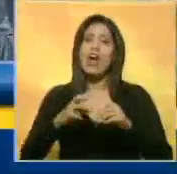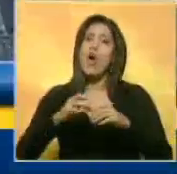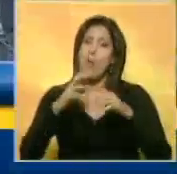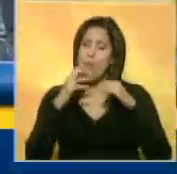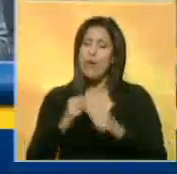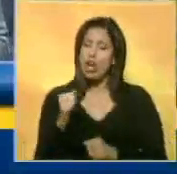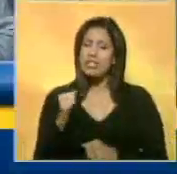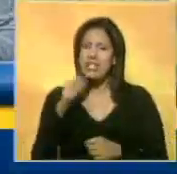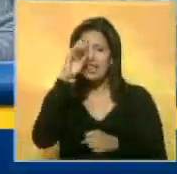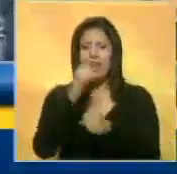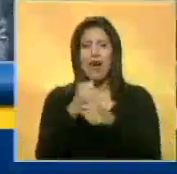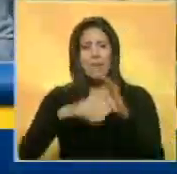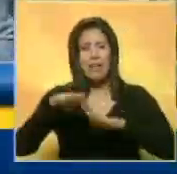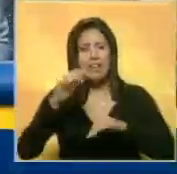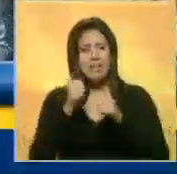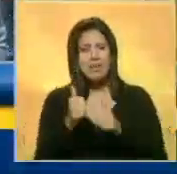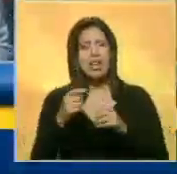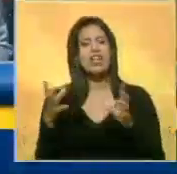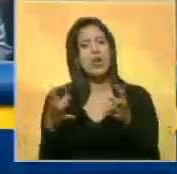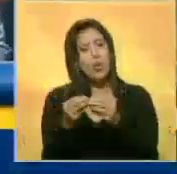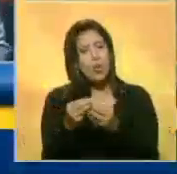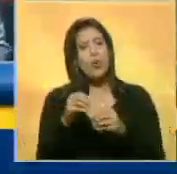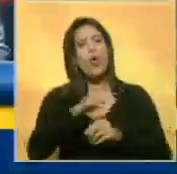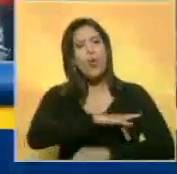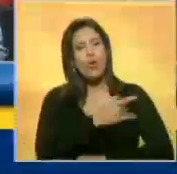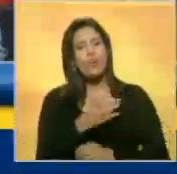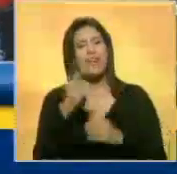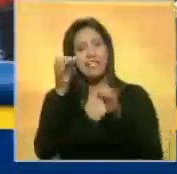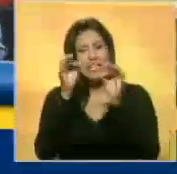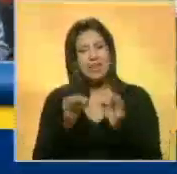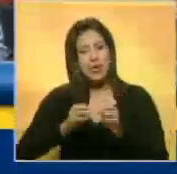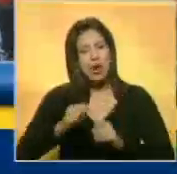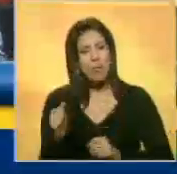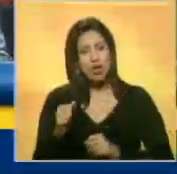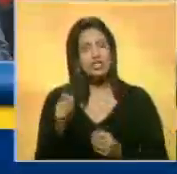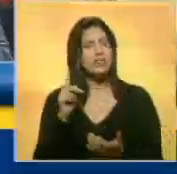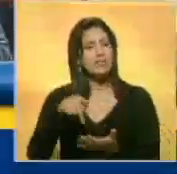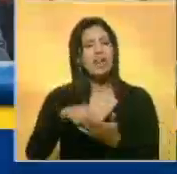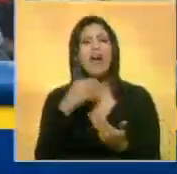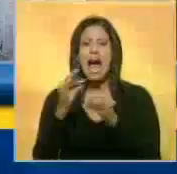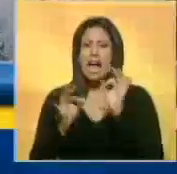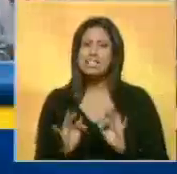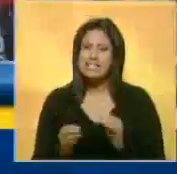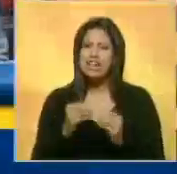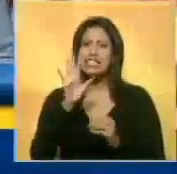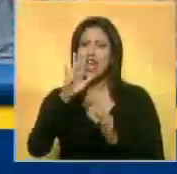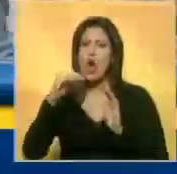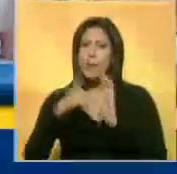policial, y un segundo acuerdo con la Universidad Nacional Experimental para la Seguridad, solicitando la formación de